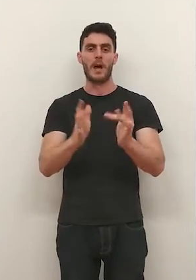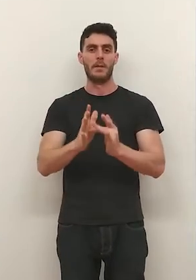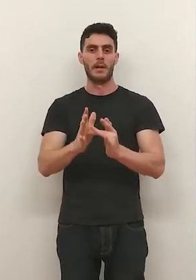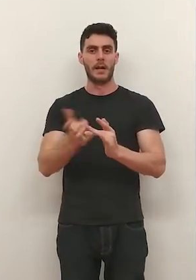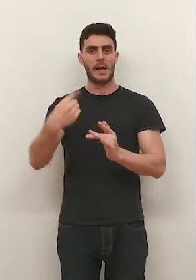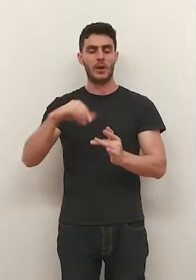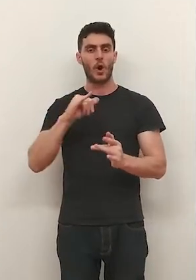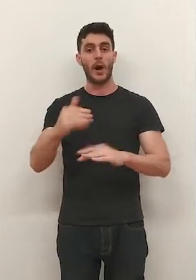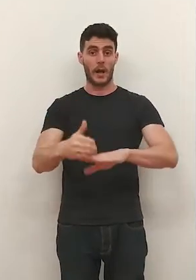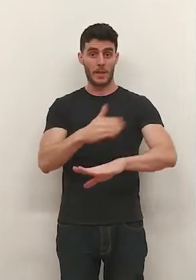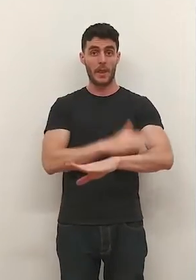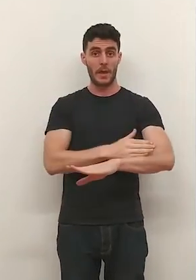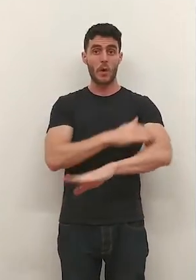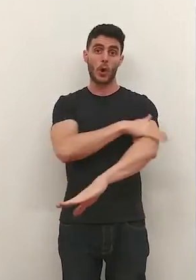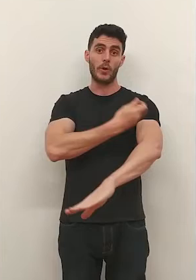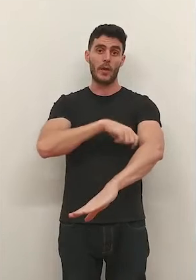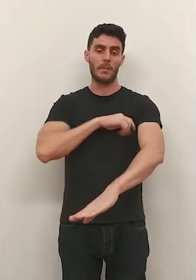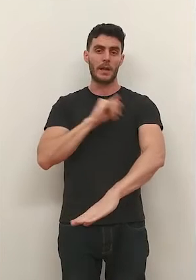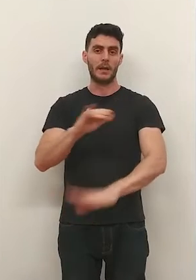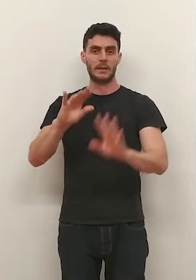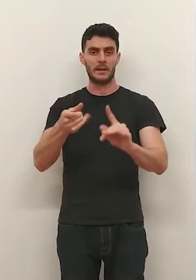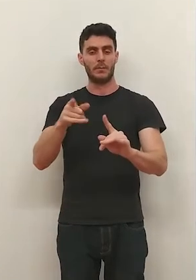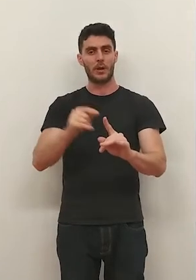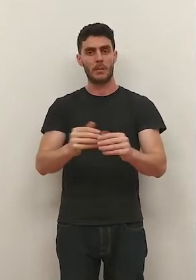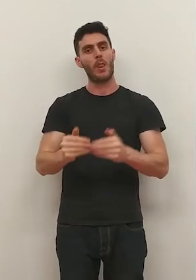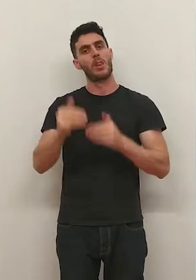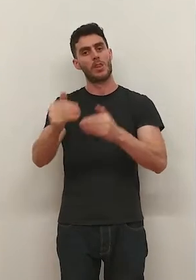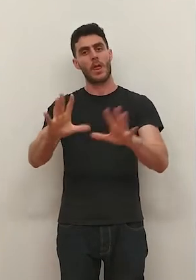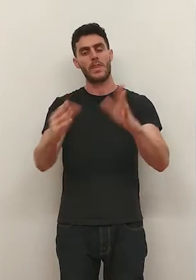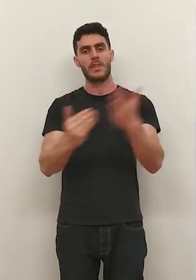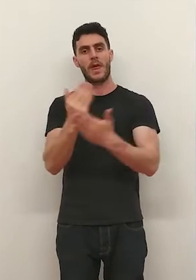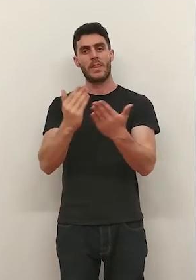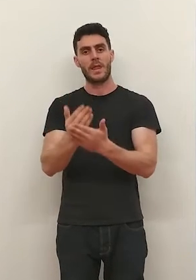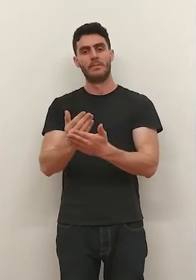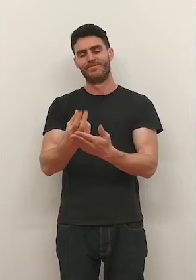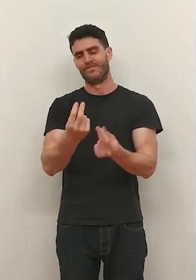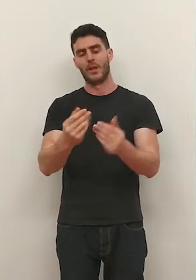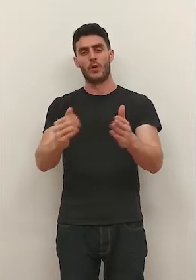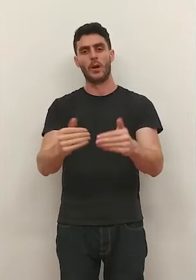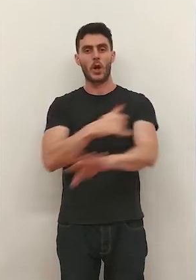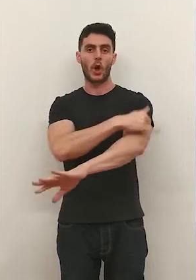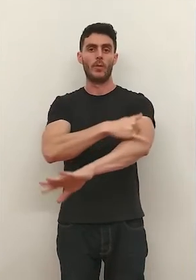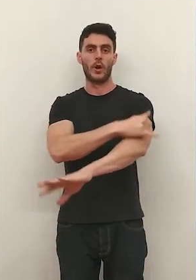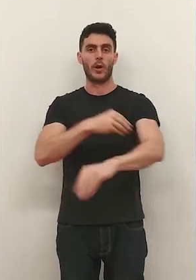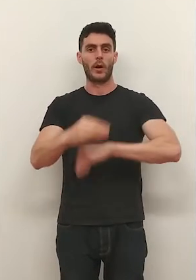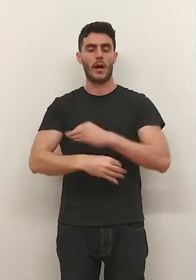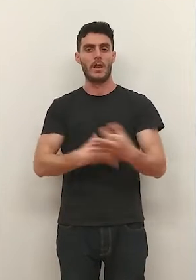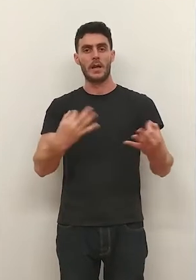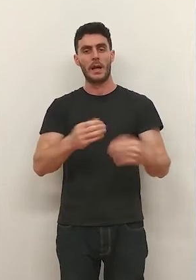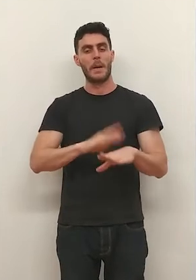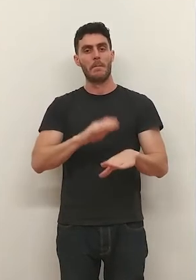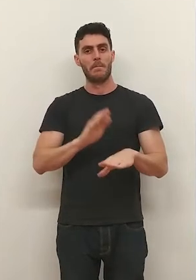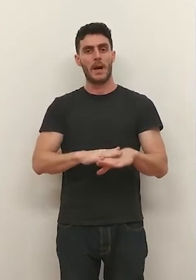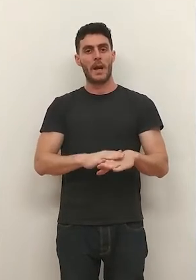abril. Siguen teniendo el anticipo que les dio el Gobierno de España, pero tienen un desfase de 10 días que no tienen liquidez. Entonces, lo que hace el Gobierno de La Rioja es,